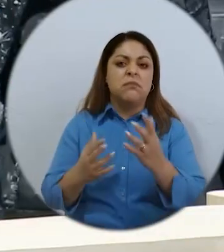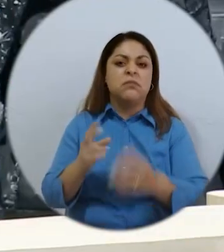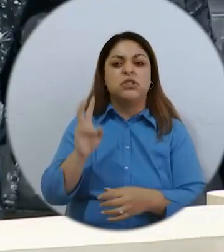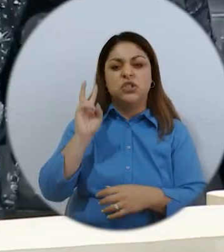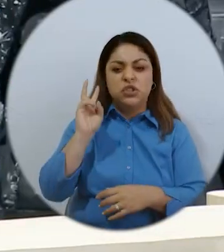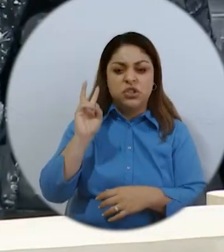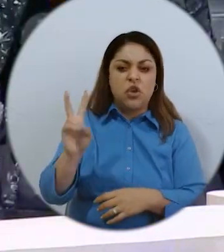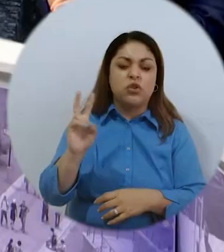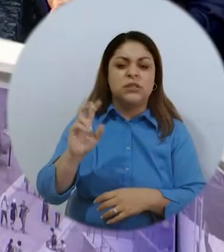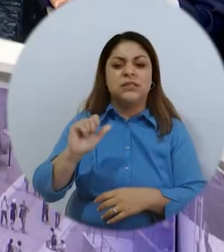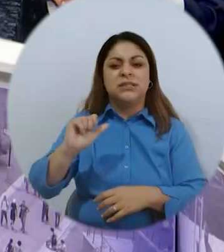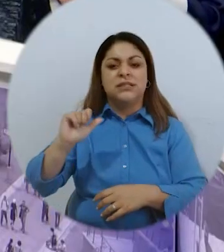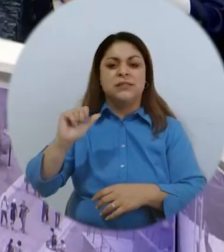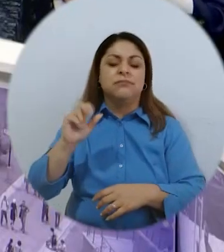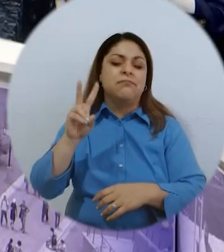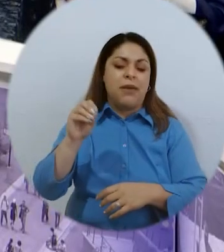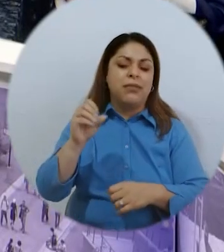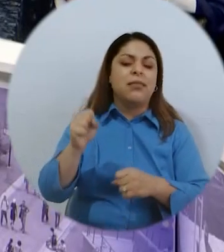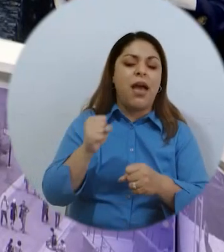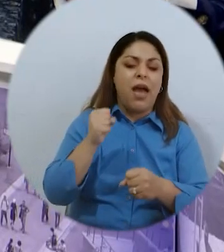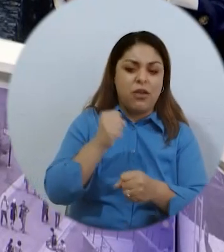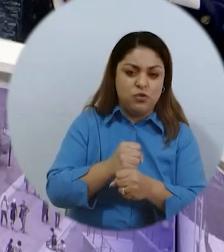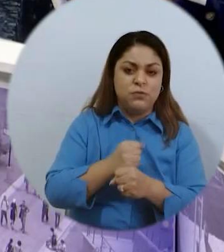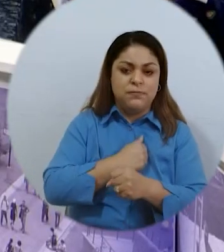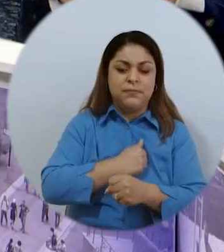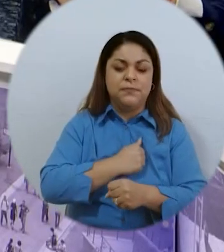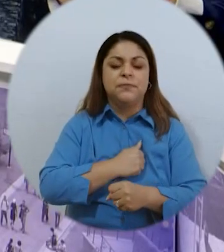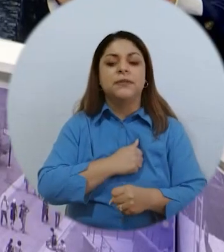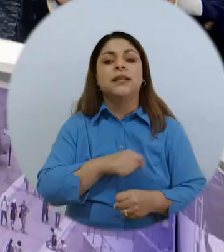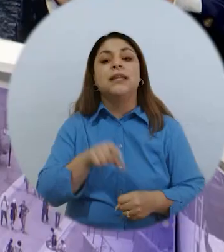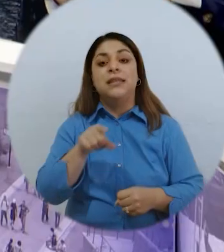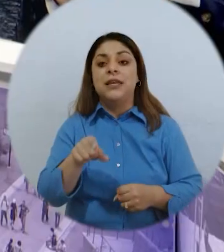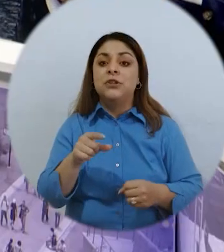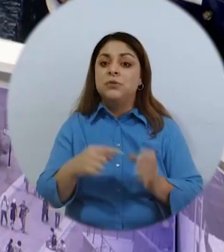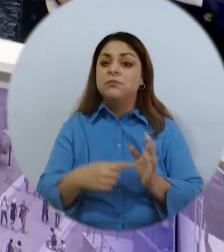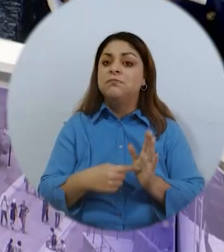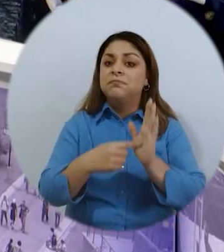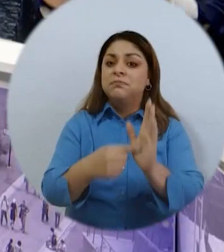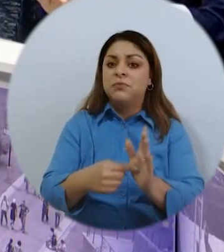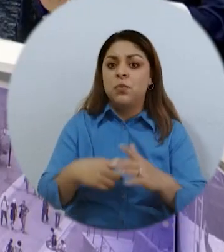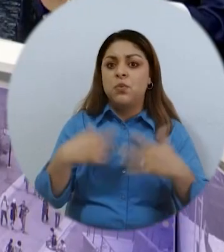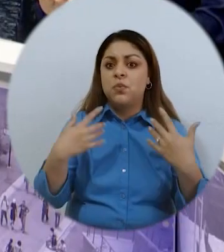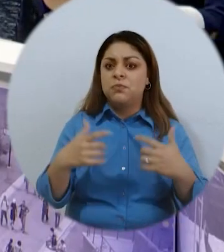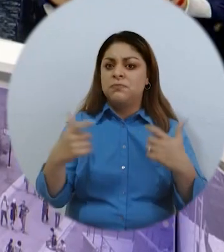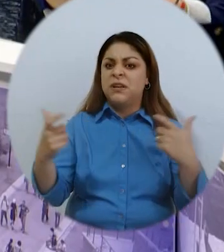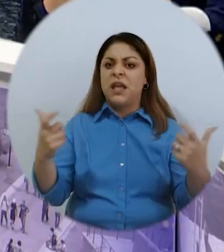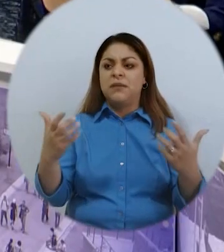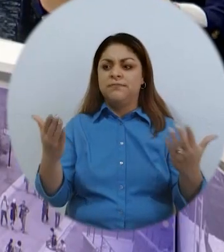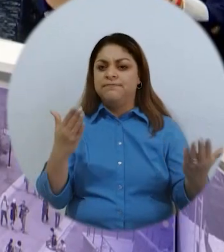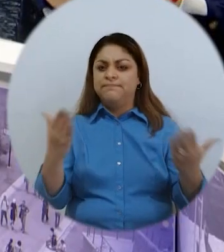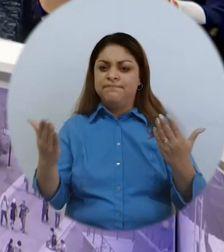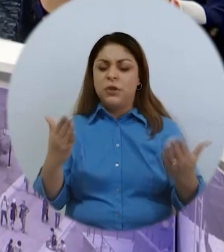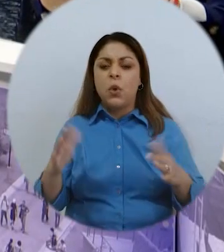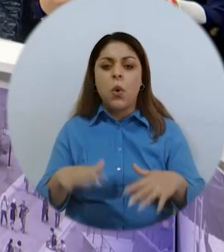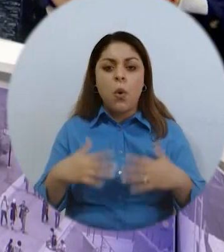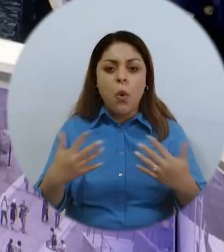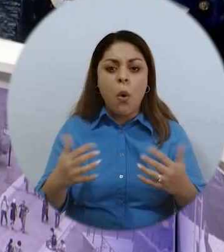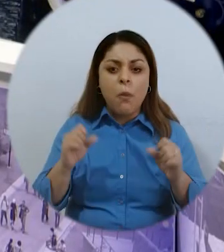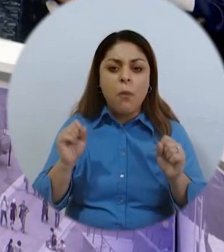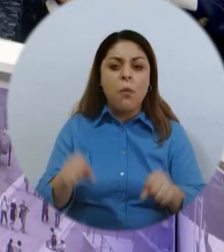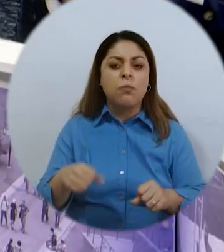podríamos hablar de 2 décadas, y que realmente plantea esta gran paradoja de cómo